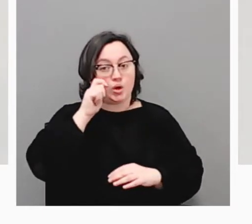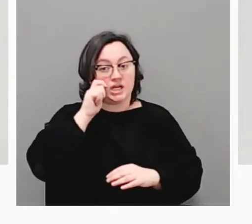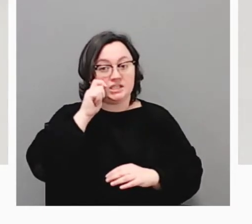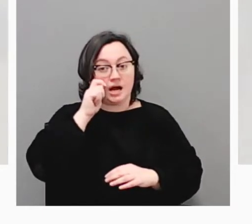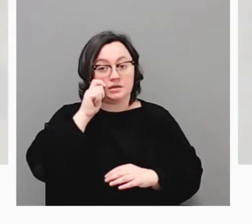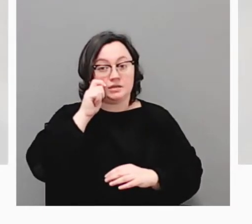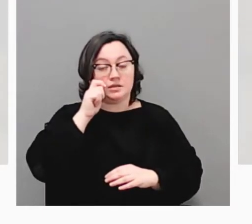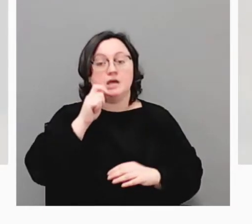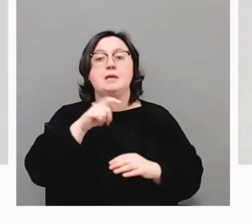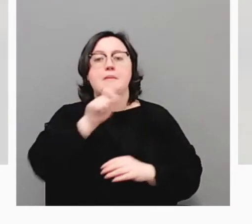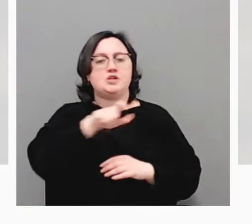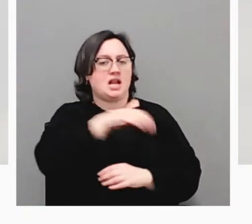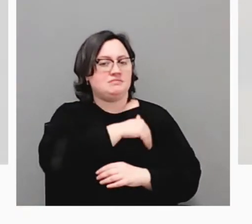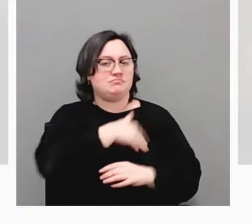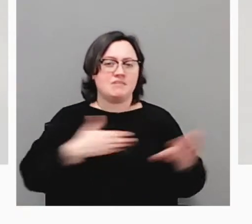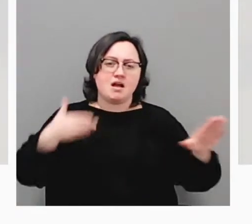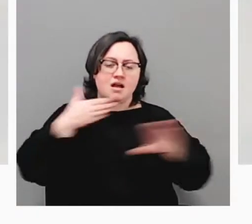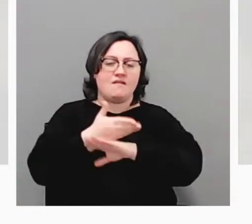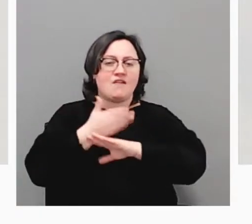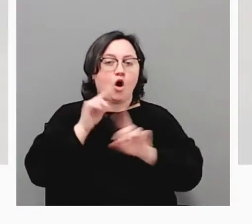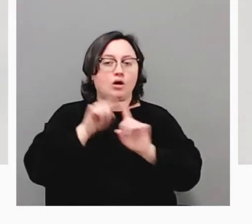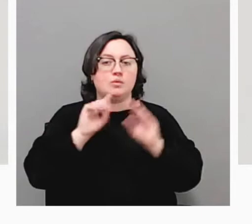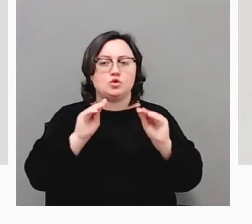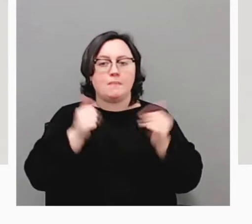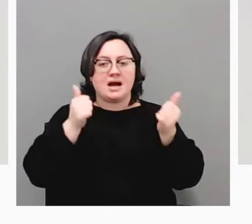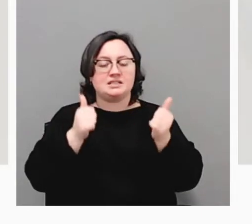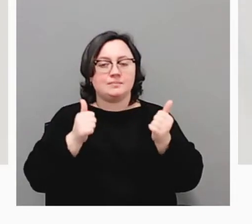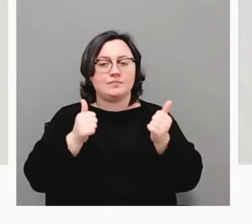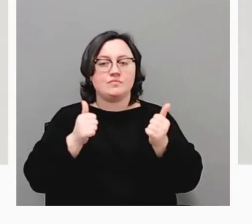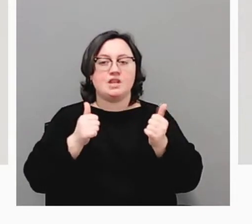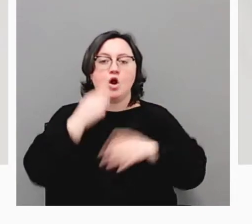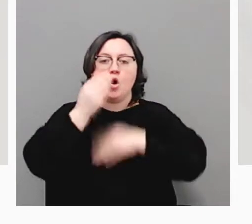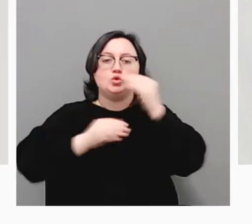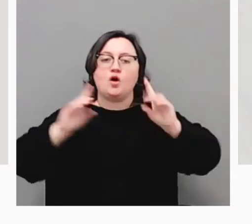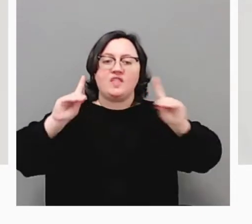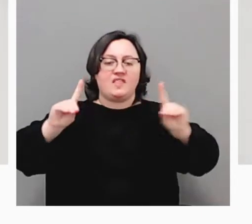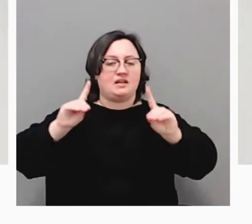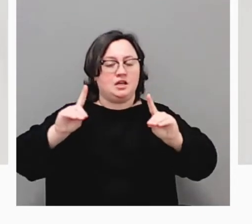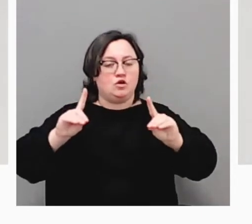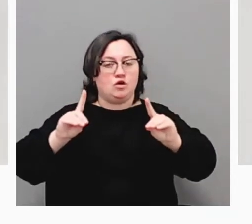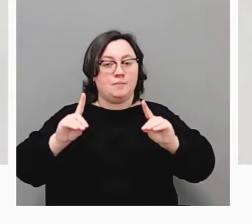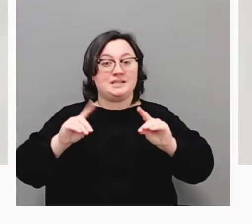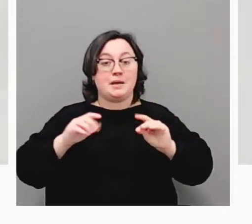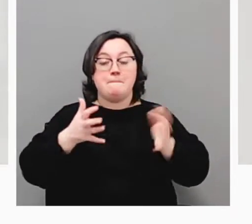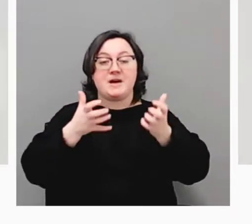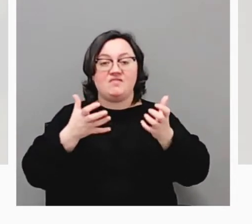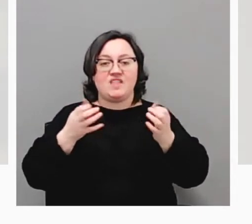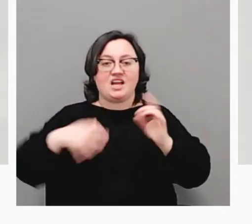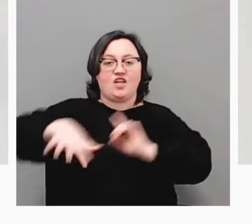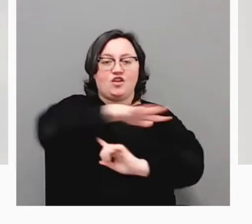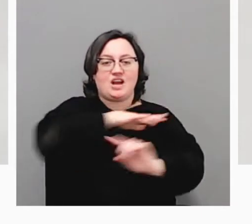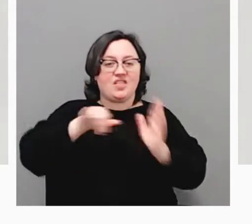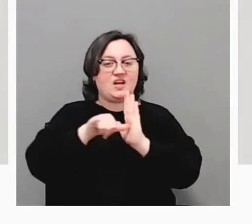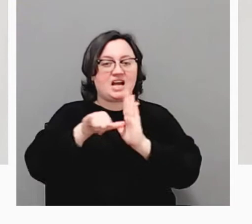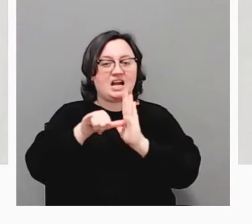muchos escolares. Están muy abocados sobre todo al uso didáctico y se beneficia también de la cercanía a